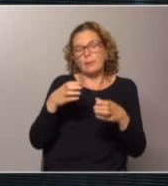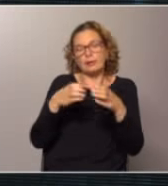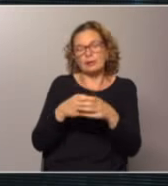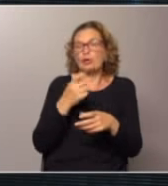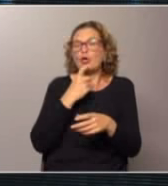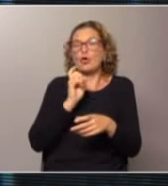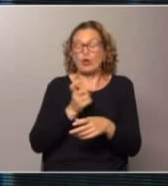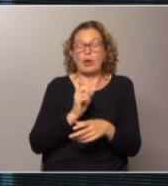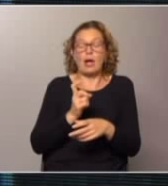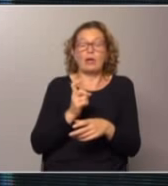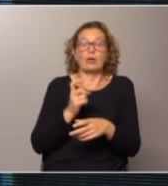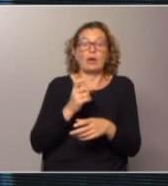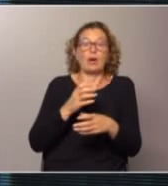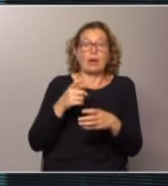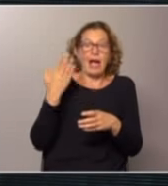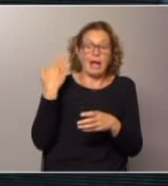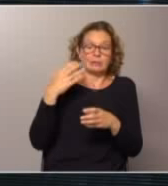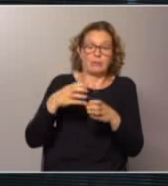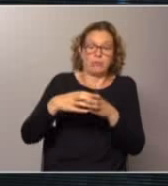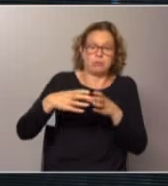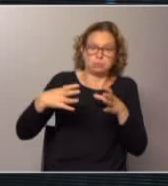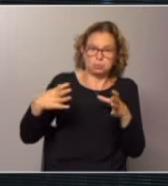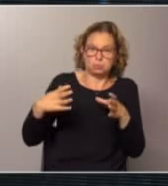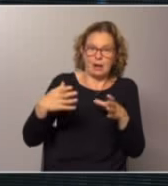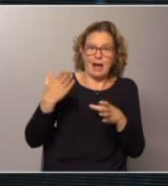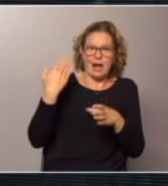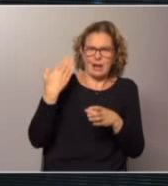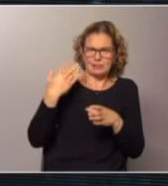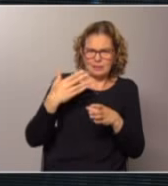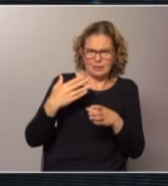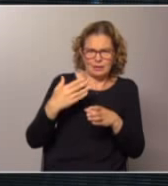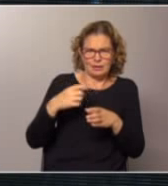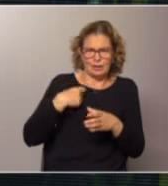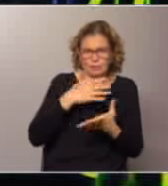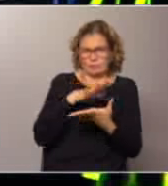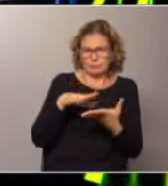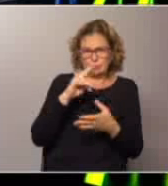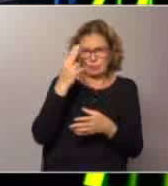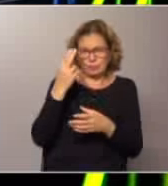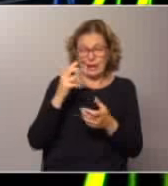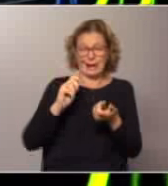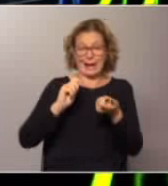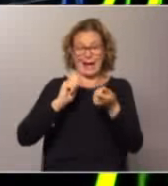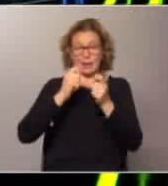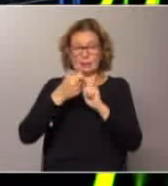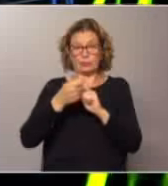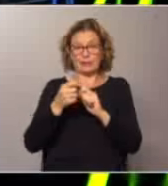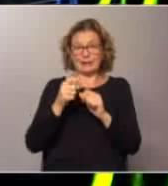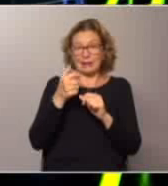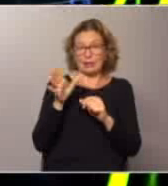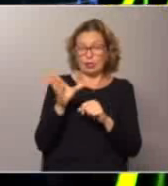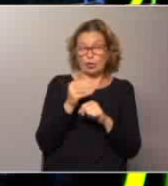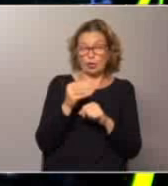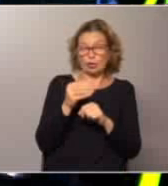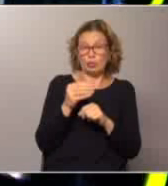que fue un partido enormemente popular tremendamente hegemónico en la socia uruguaya transformador casi todo lo que hoy existe